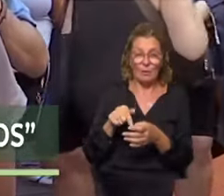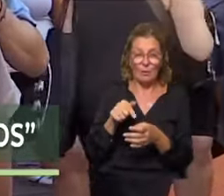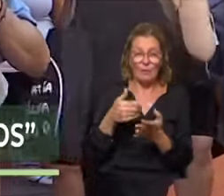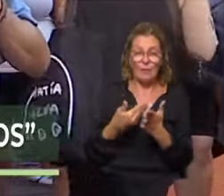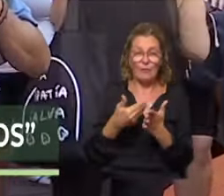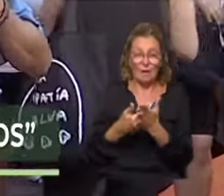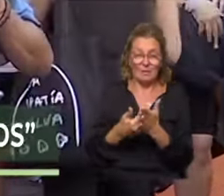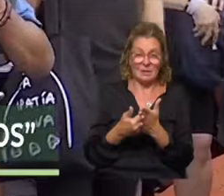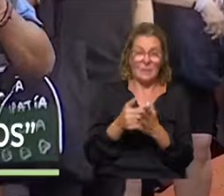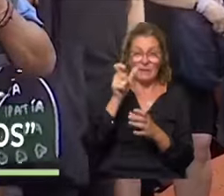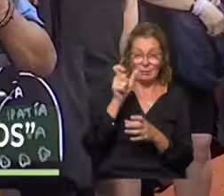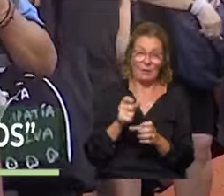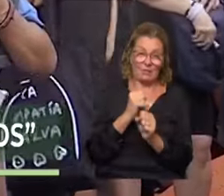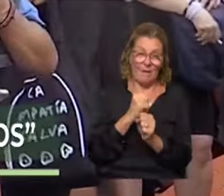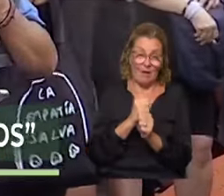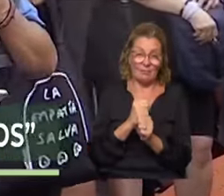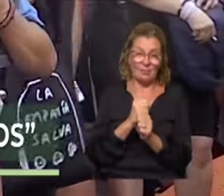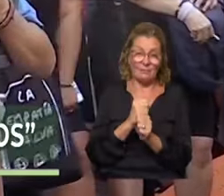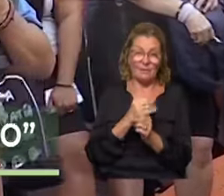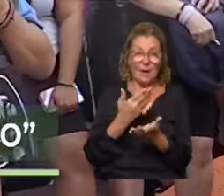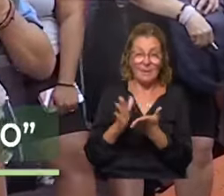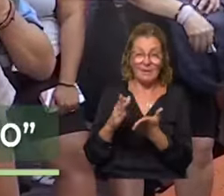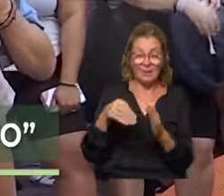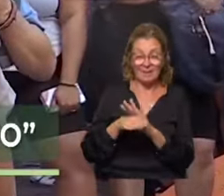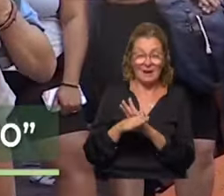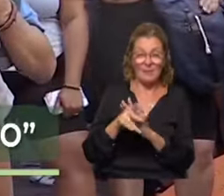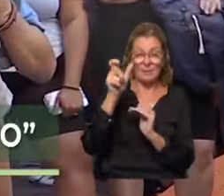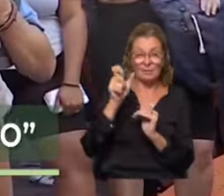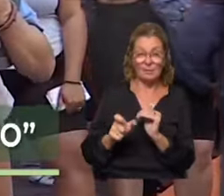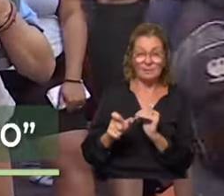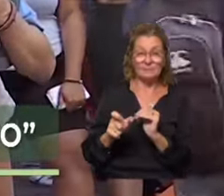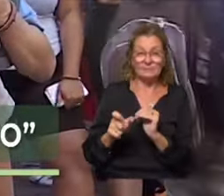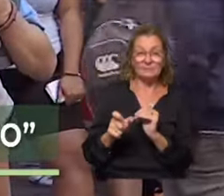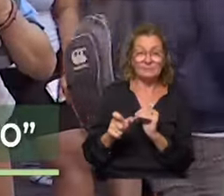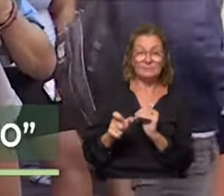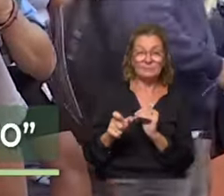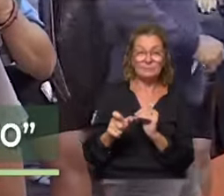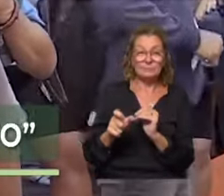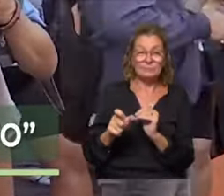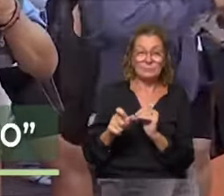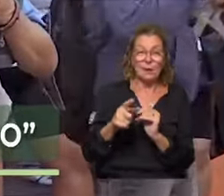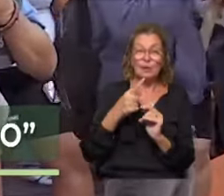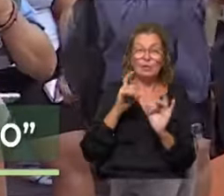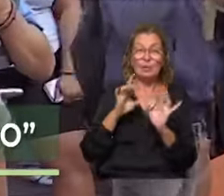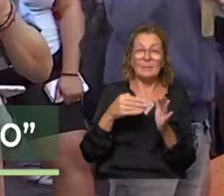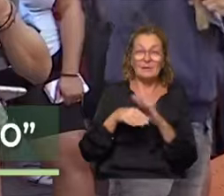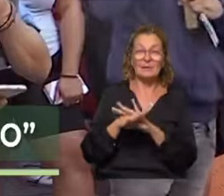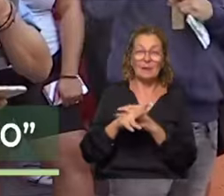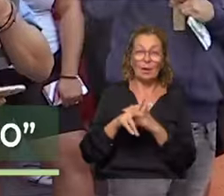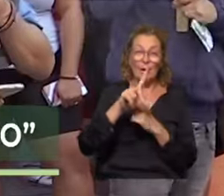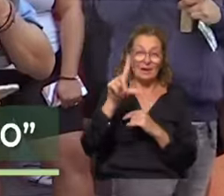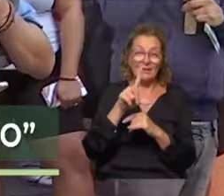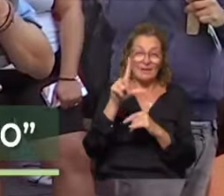Falta personal y aparte van a hacer entrar gente con bachillerato, por ejemplo, solo. Que eso es un problema.